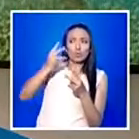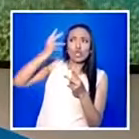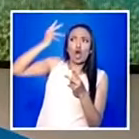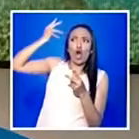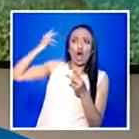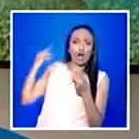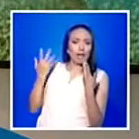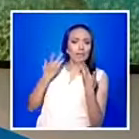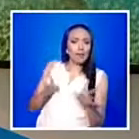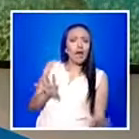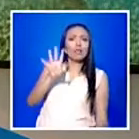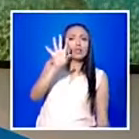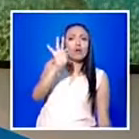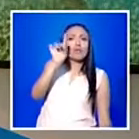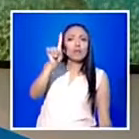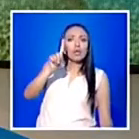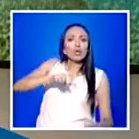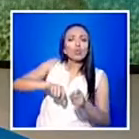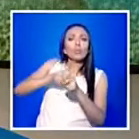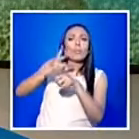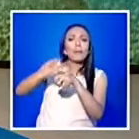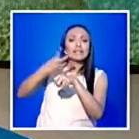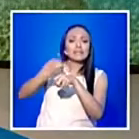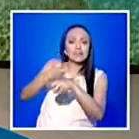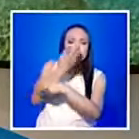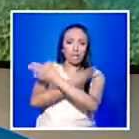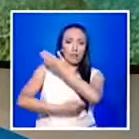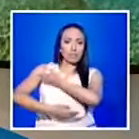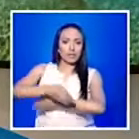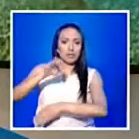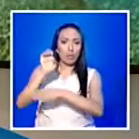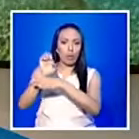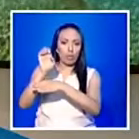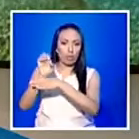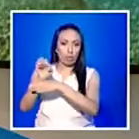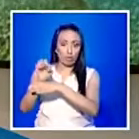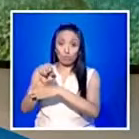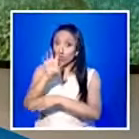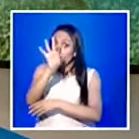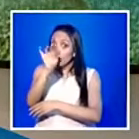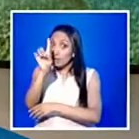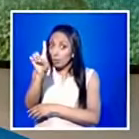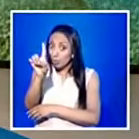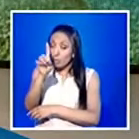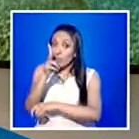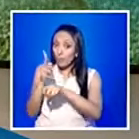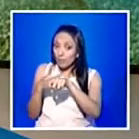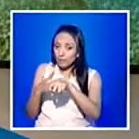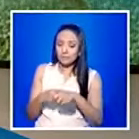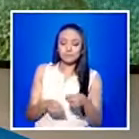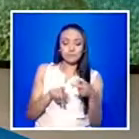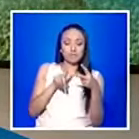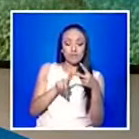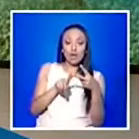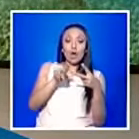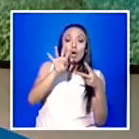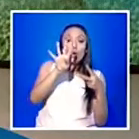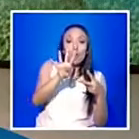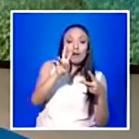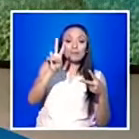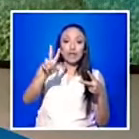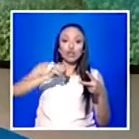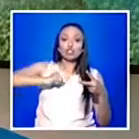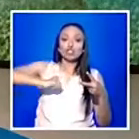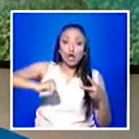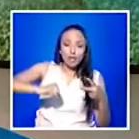de la selección nacional. Su goleador, 91 partidos para él con la tricolor, ha convertido 41 goles y ha estado en